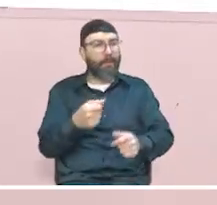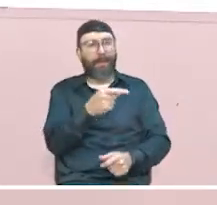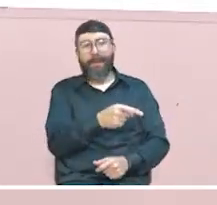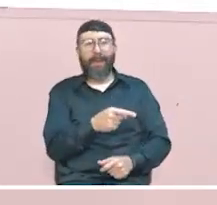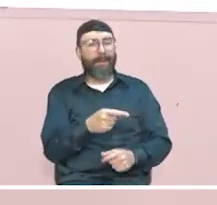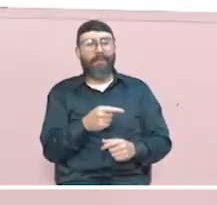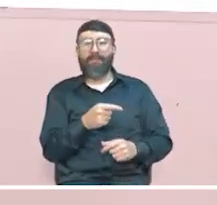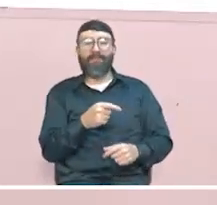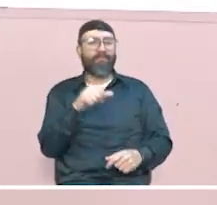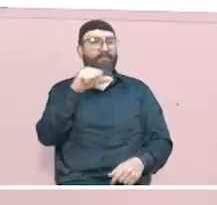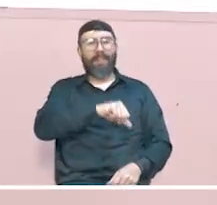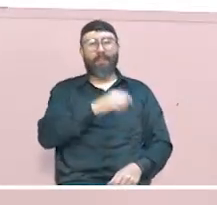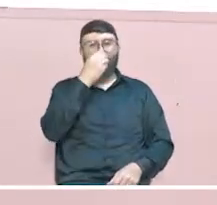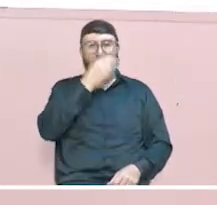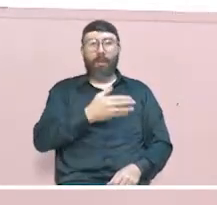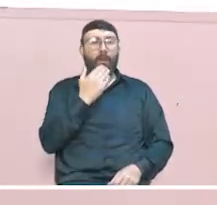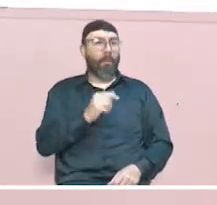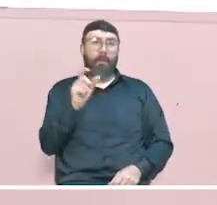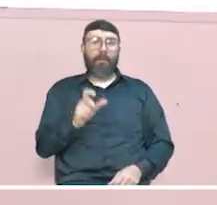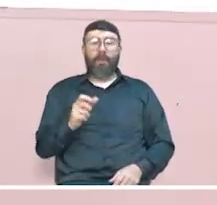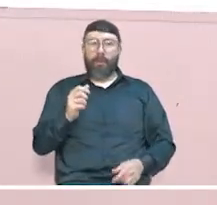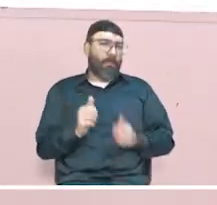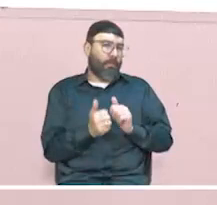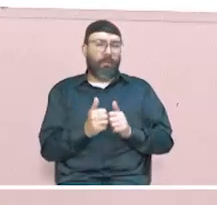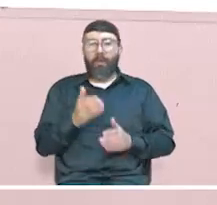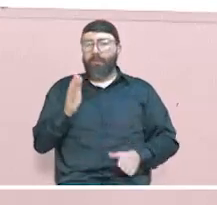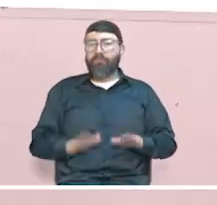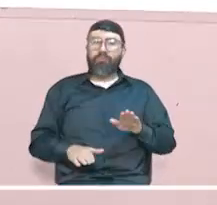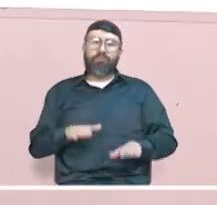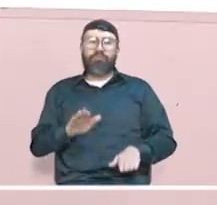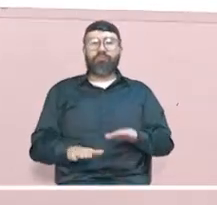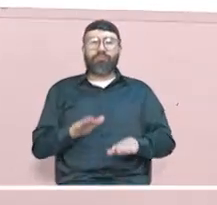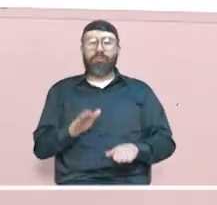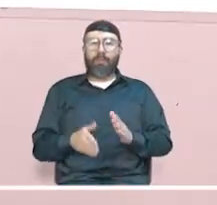que, por ejemplo, en el trote, donde algunas veces se recomiendan,